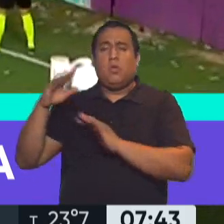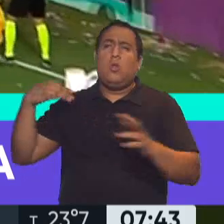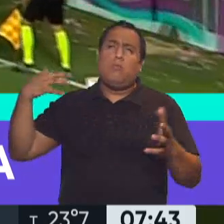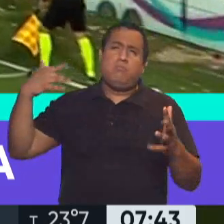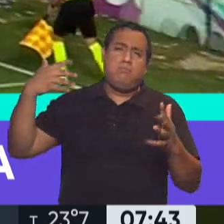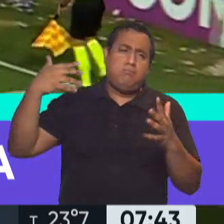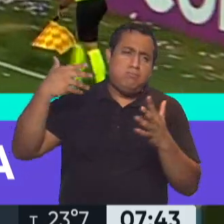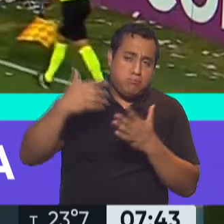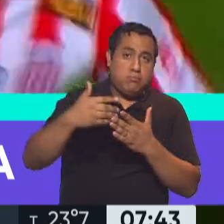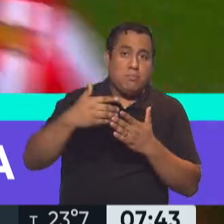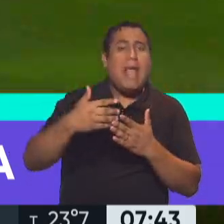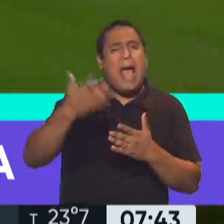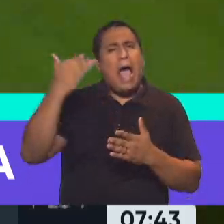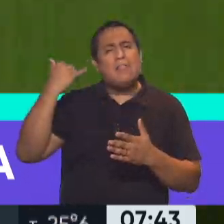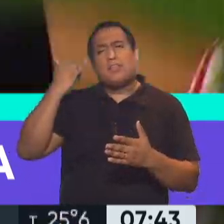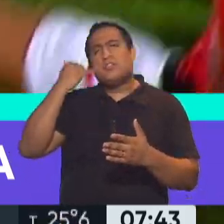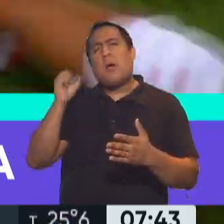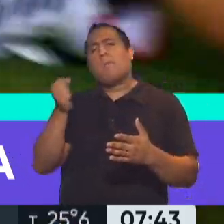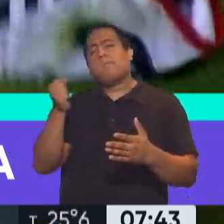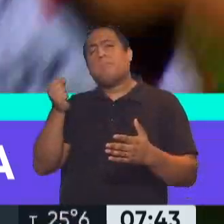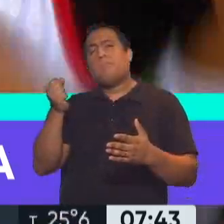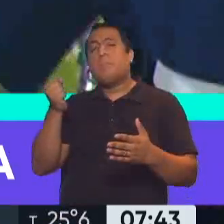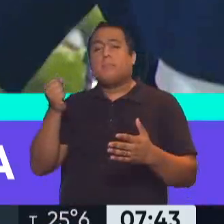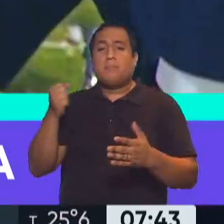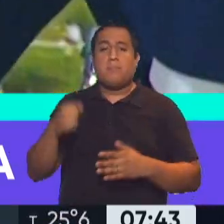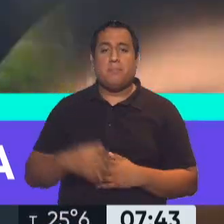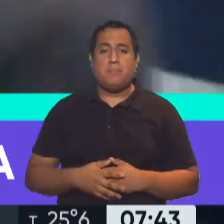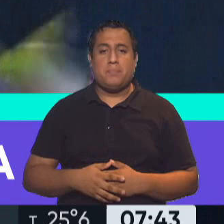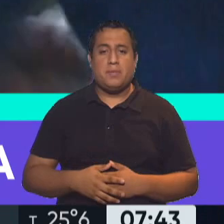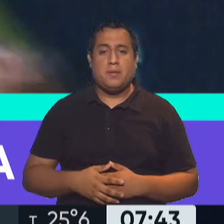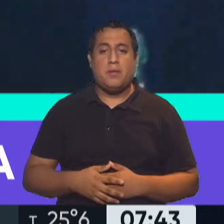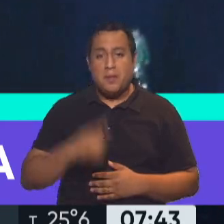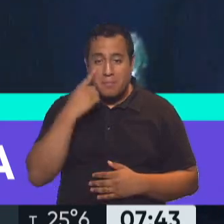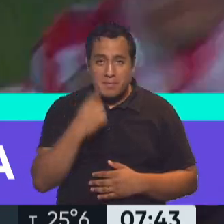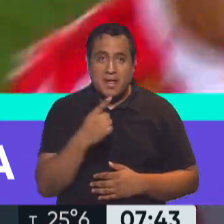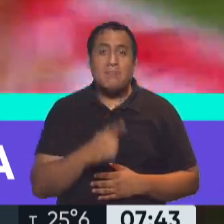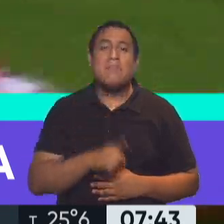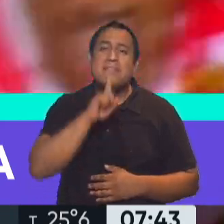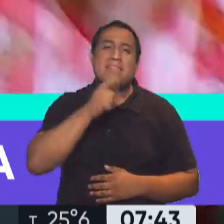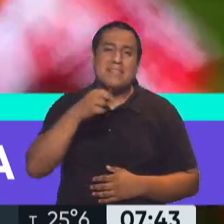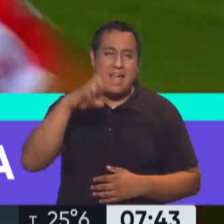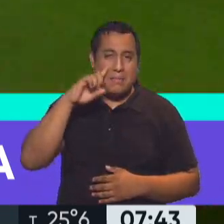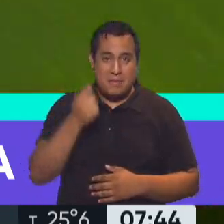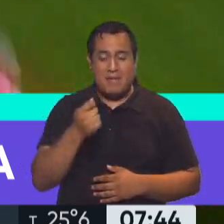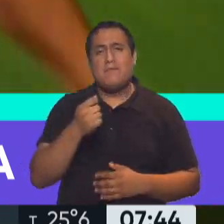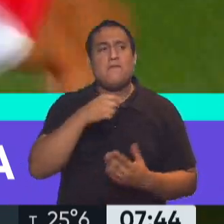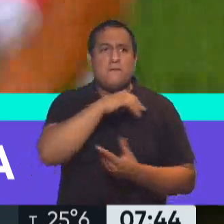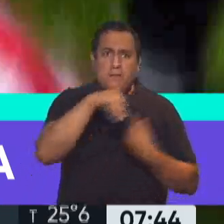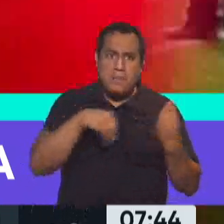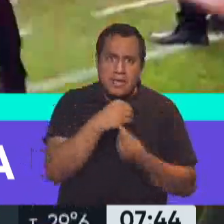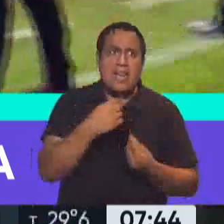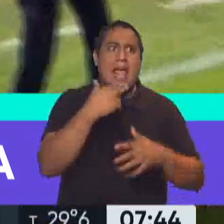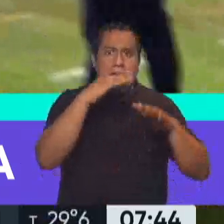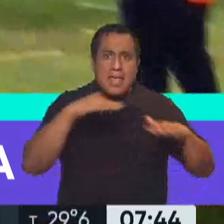su recorrido en primera división en la élite de nuestro fútbol cuando ahí todavía Chiche, no era profesional. Chiche festejando, Chiqui Tapia, la familia Tapia, sus